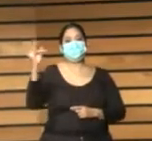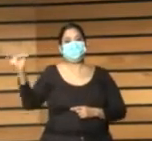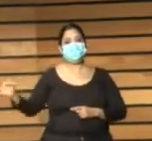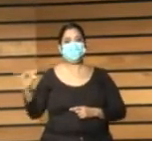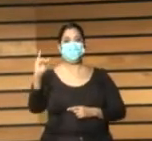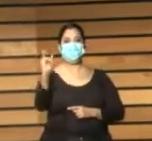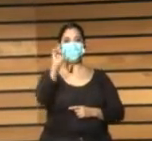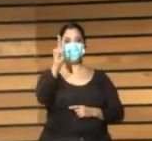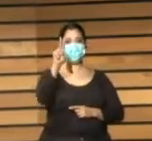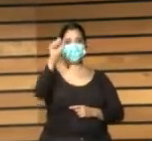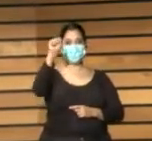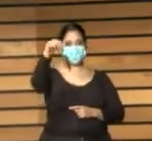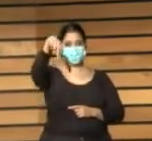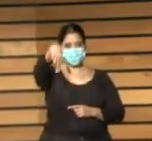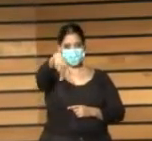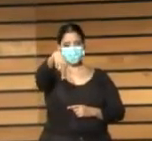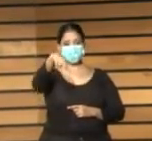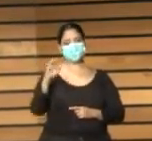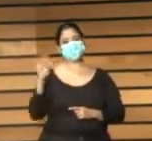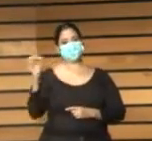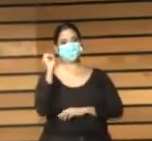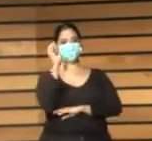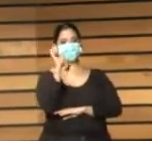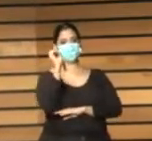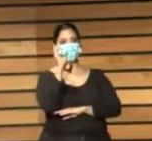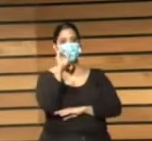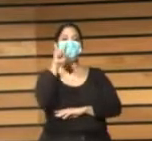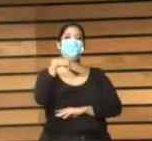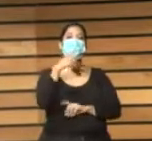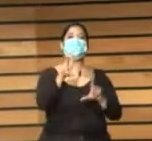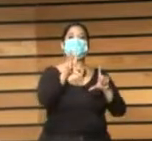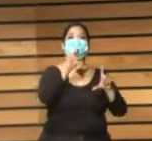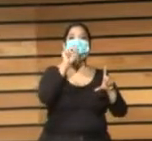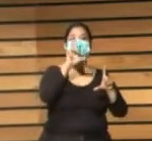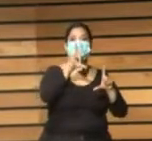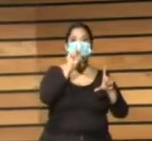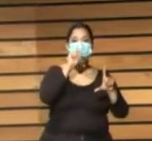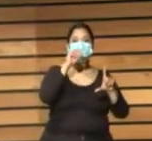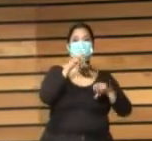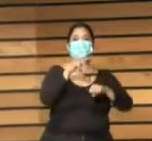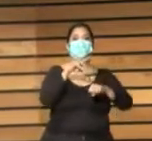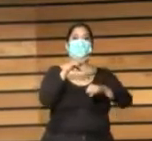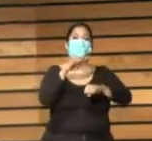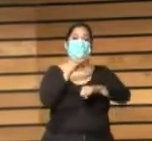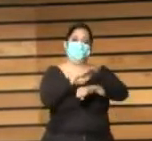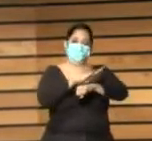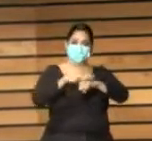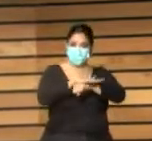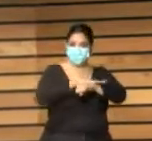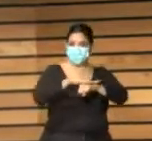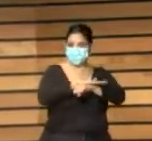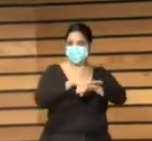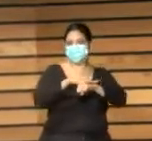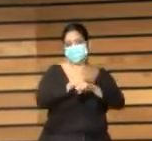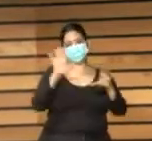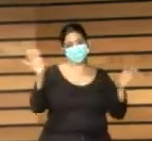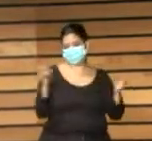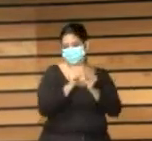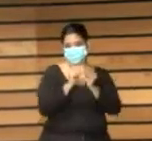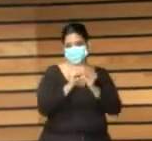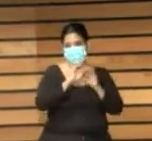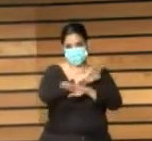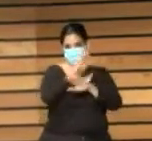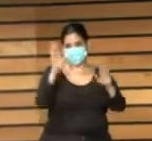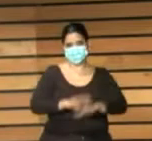Juan y daremos paso al vídeo del ministro con el que cerraremos. Yo lo primero